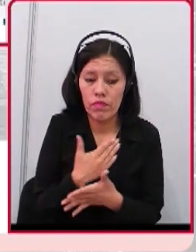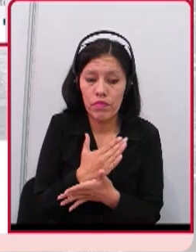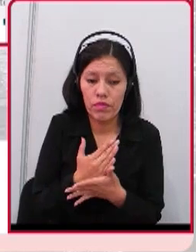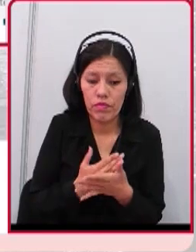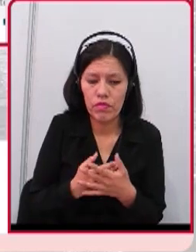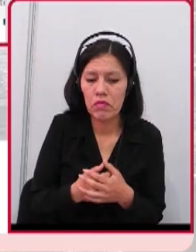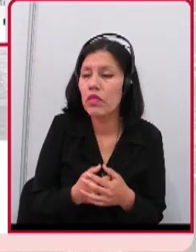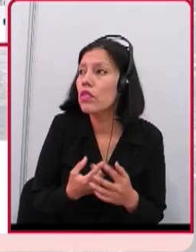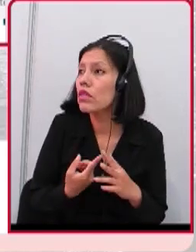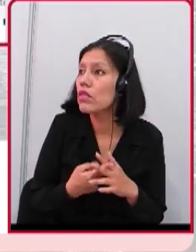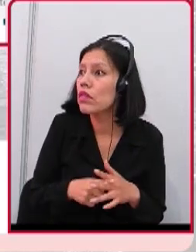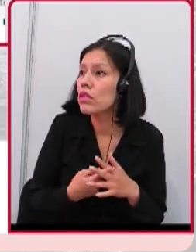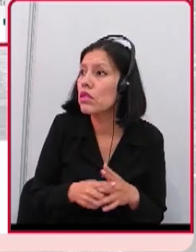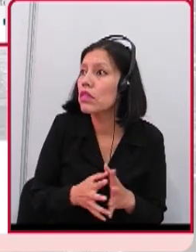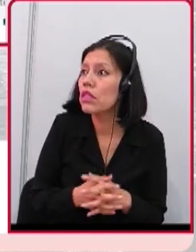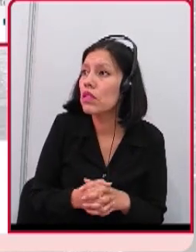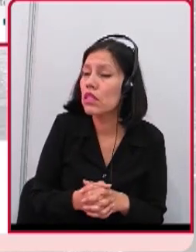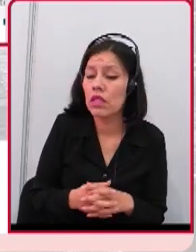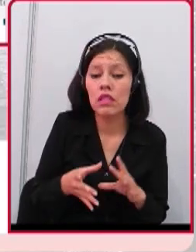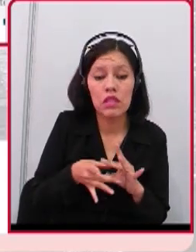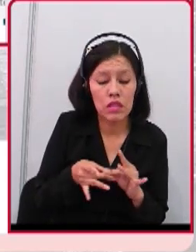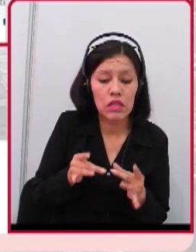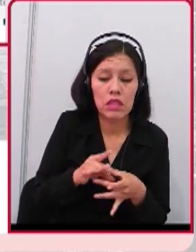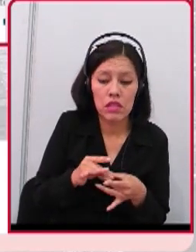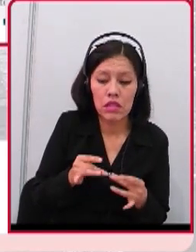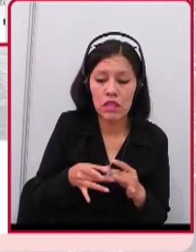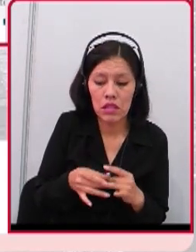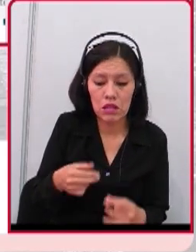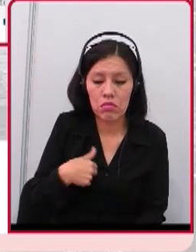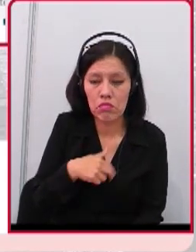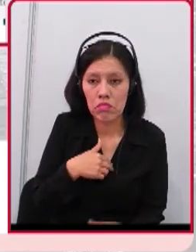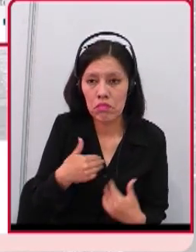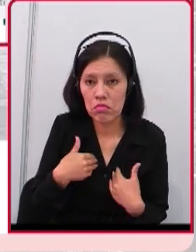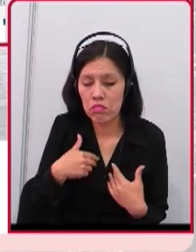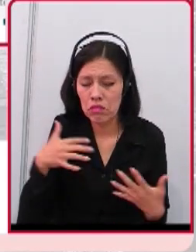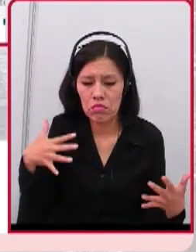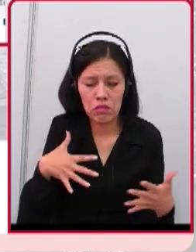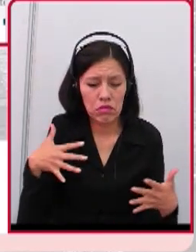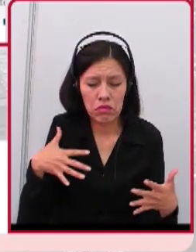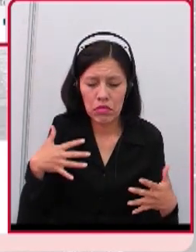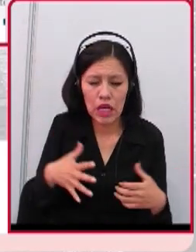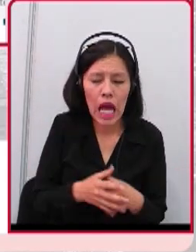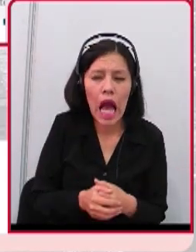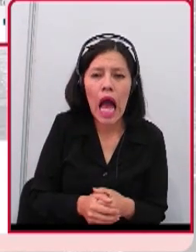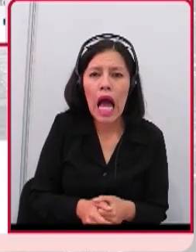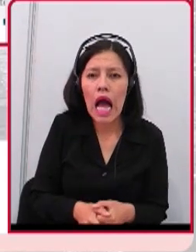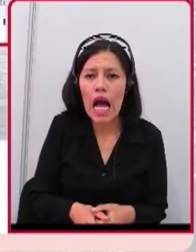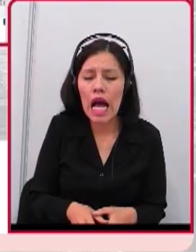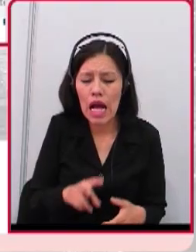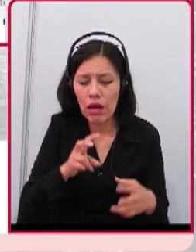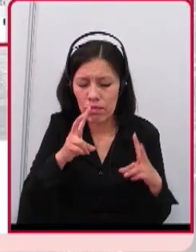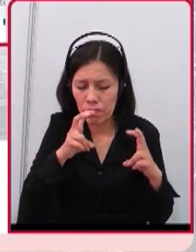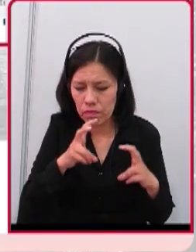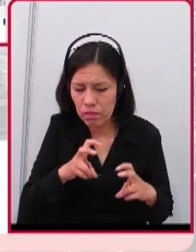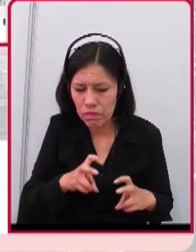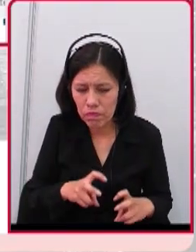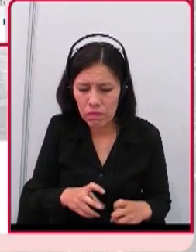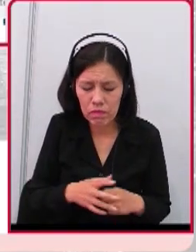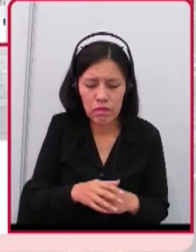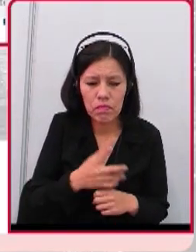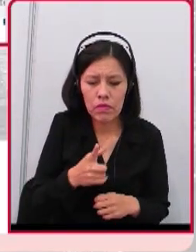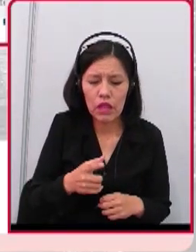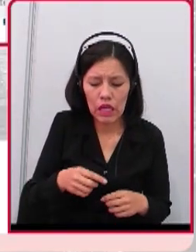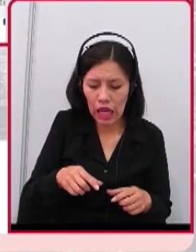donde partimos, históricamente tenemos un estudio de análisis de alteración argílica avanzada en la parte superficial del